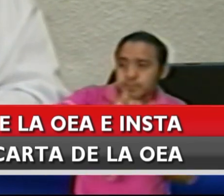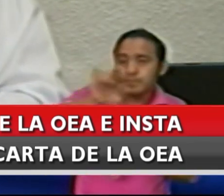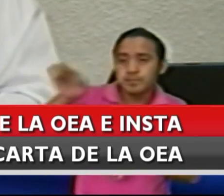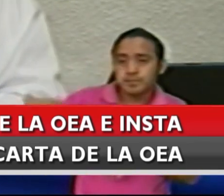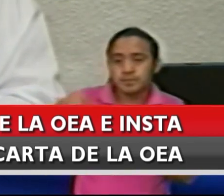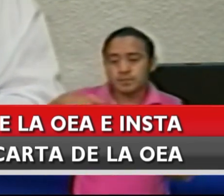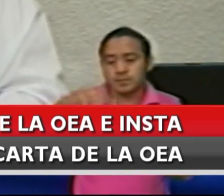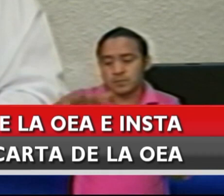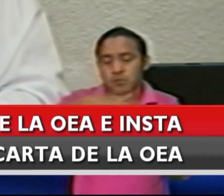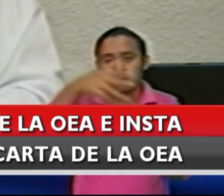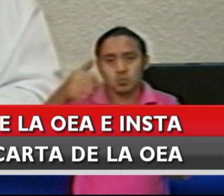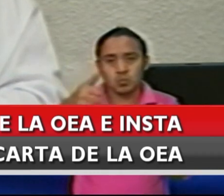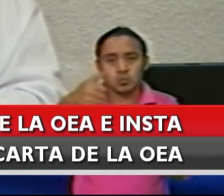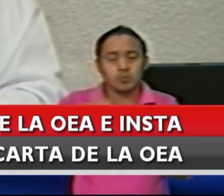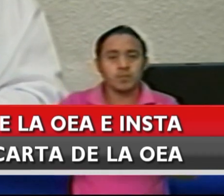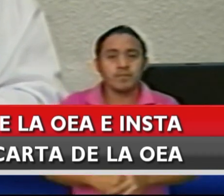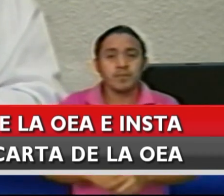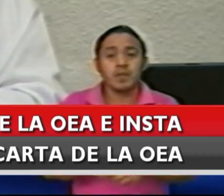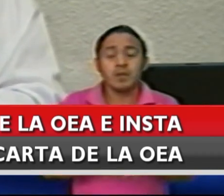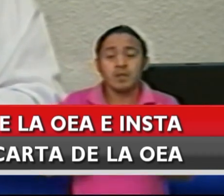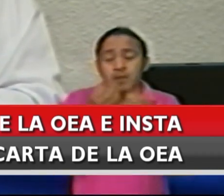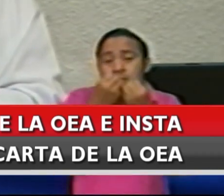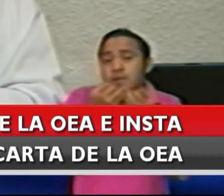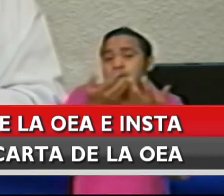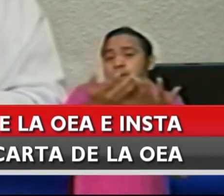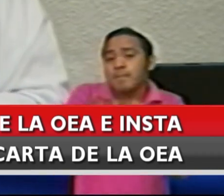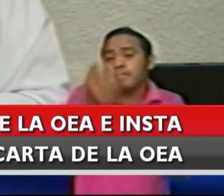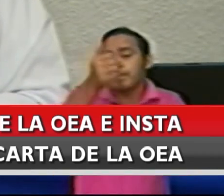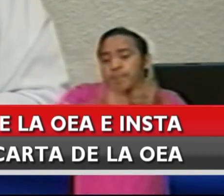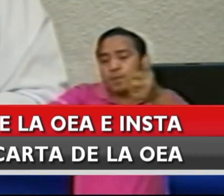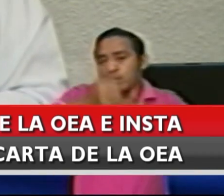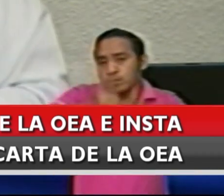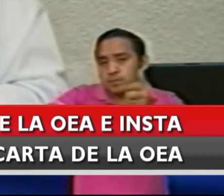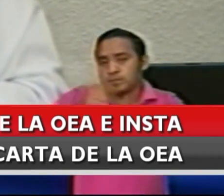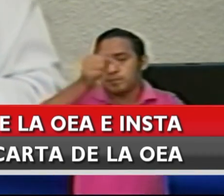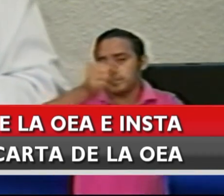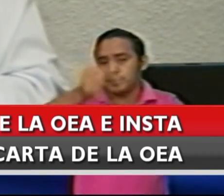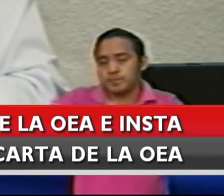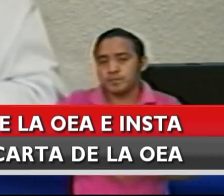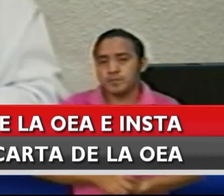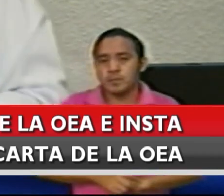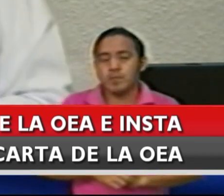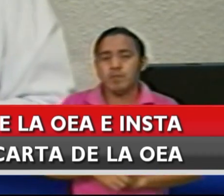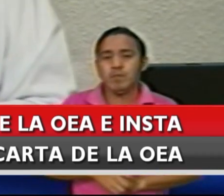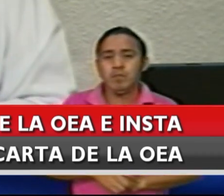Estado de la República de Nicaragua pronunciarse ante este reprochable acto